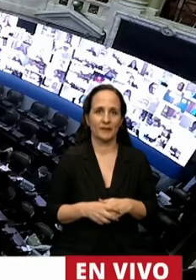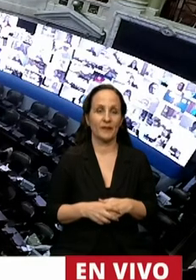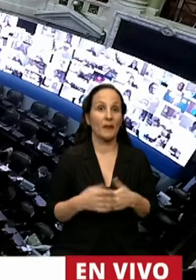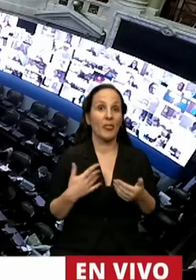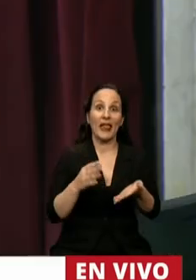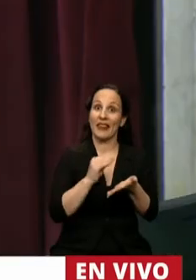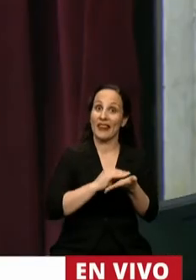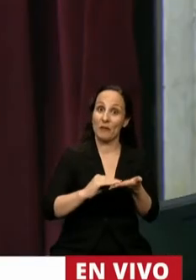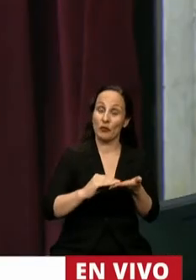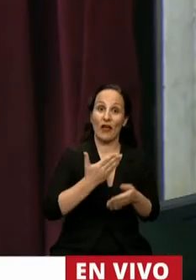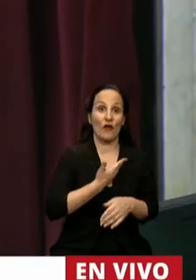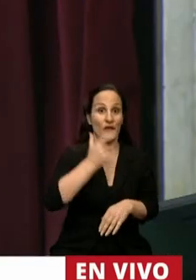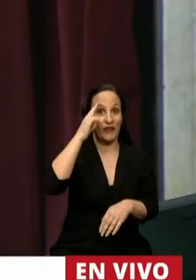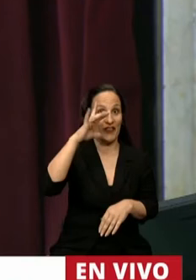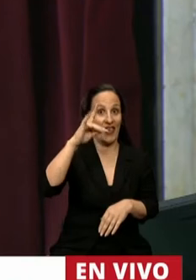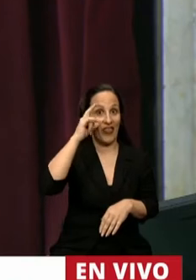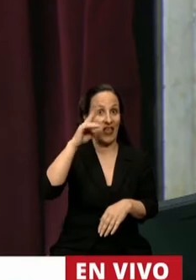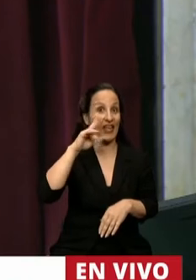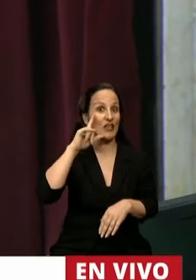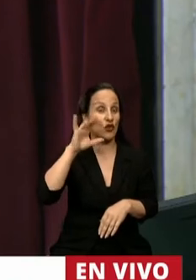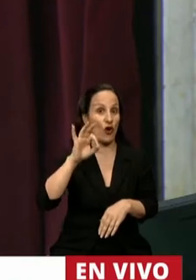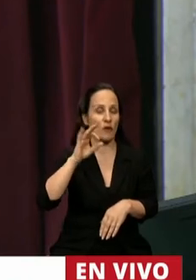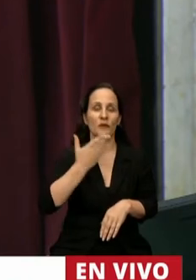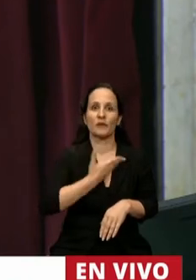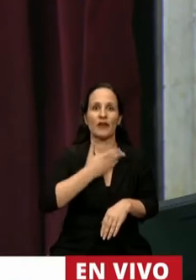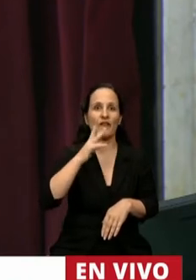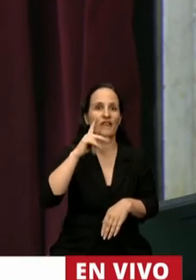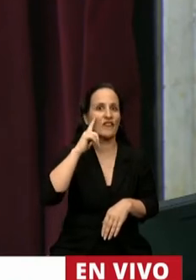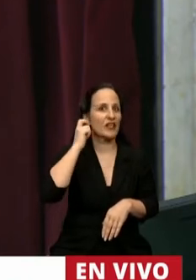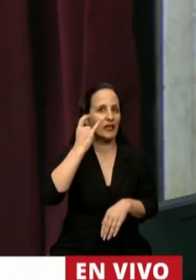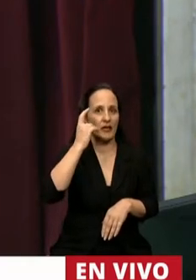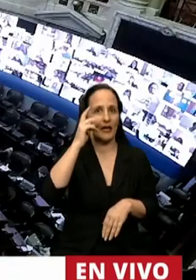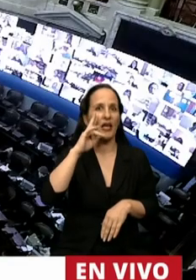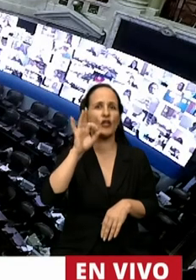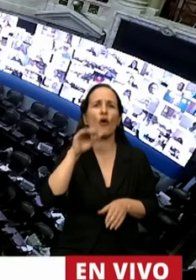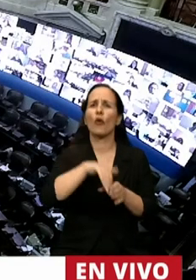votar. Diputado Federico Frigerio, para indicar el sentido de su voto.